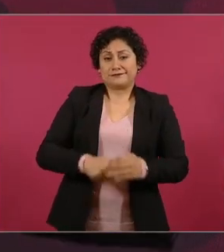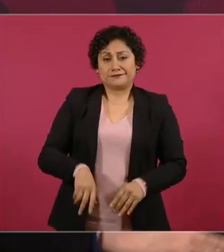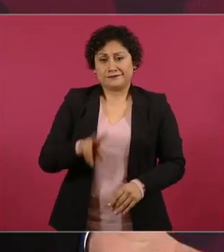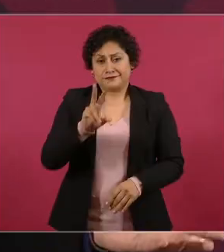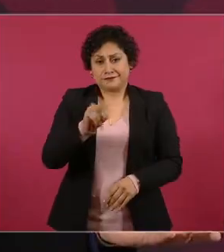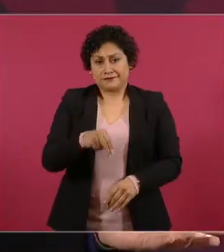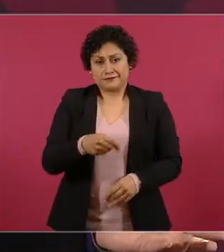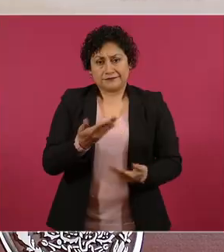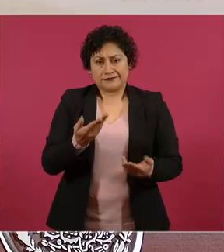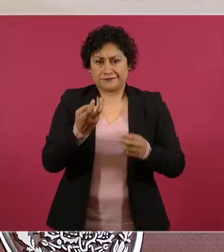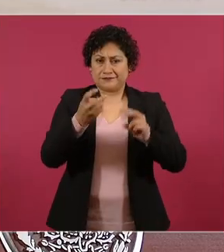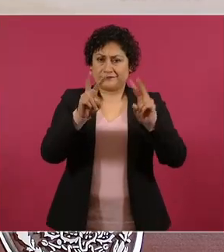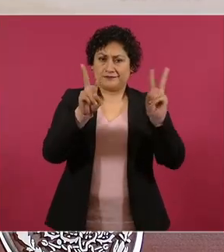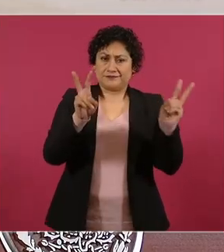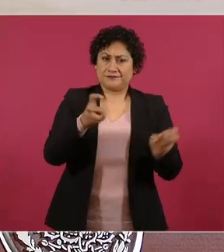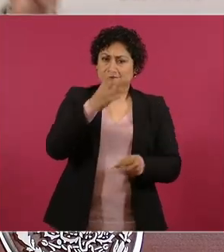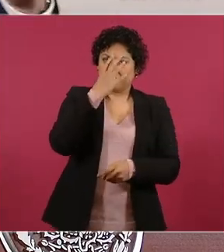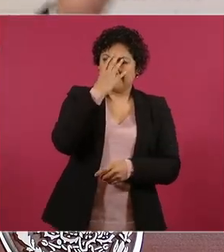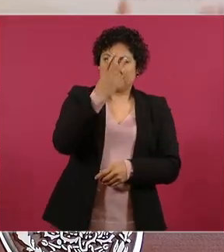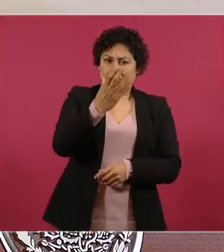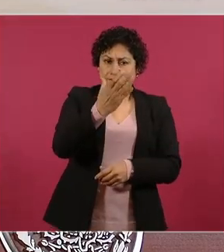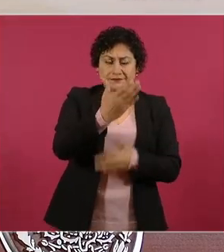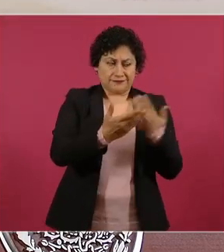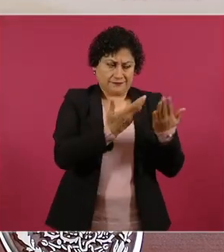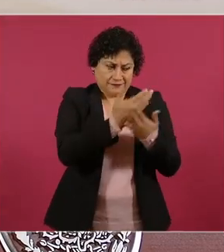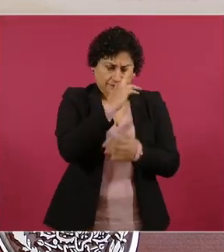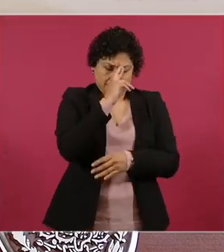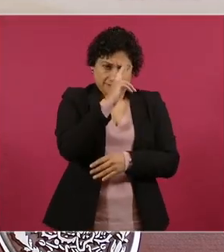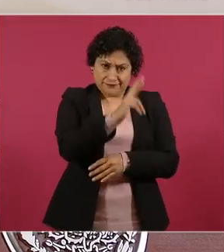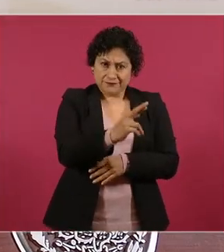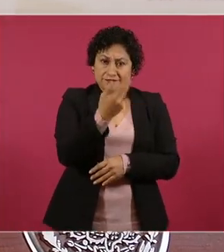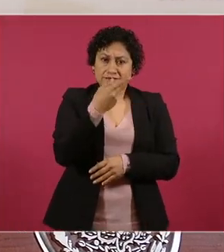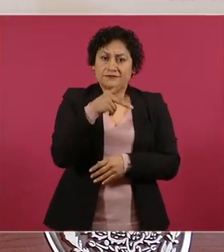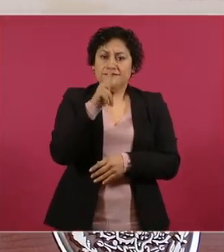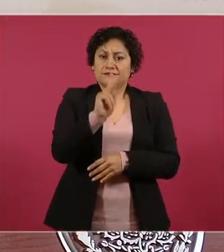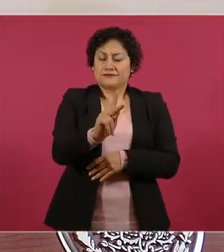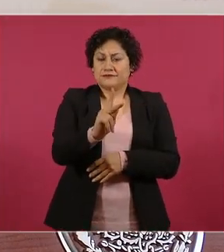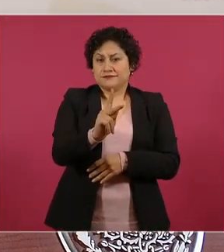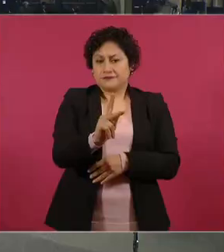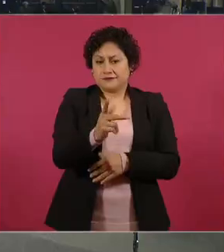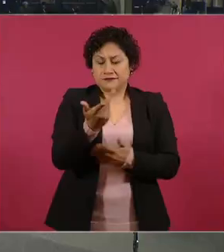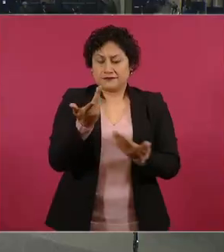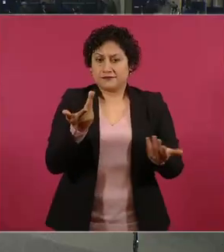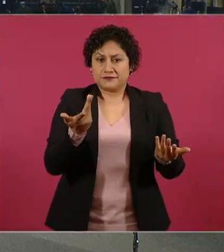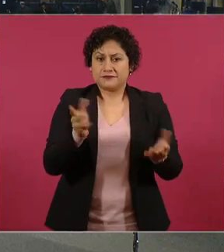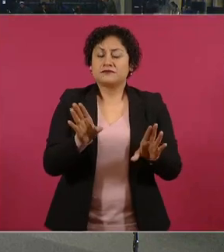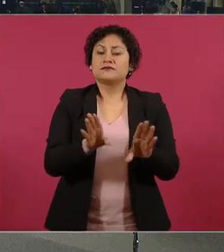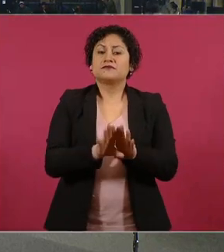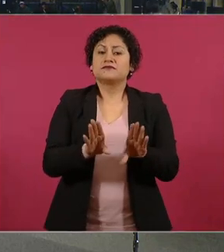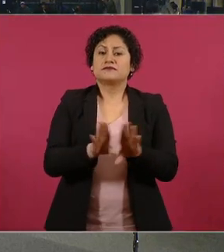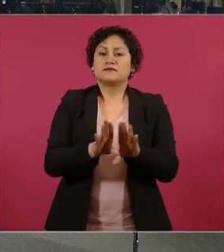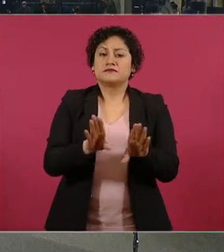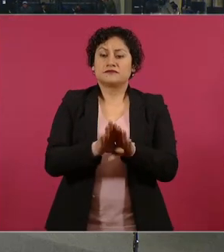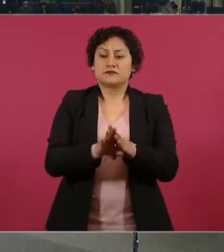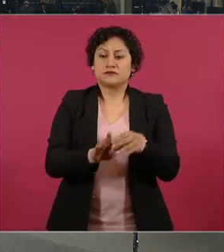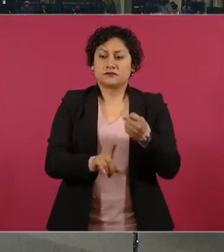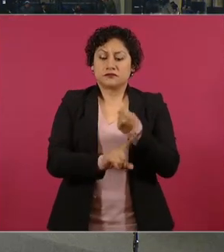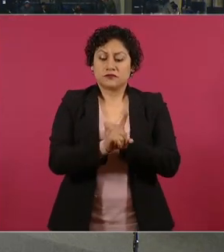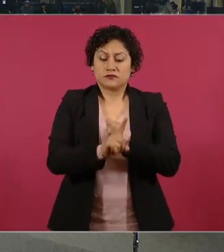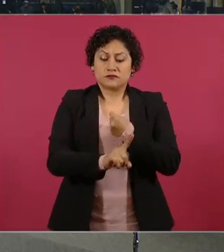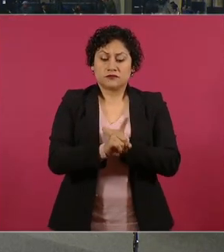con todo respeto. ¿Cómo vamos a resolver los problemas de migración? Con